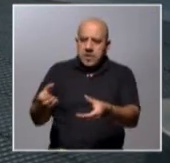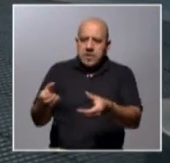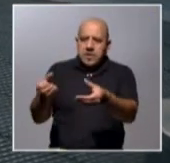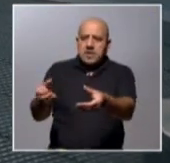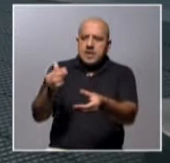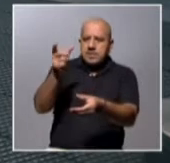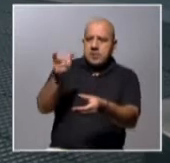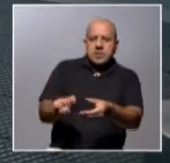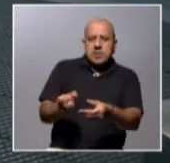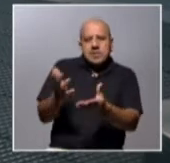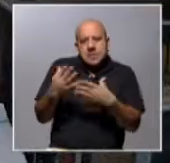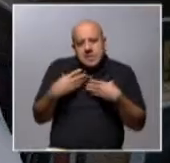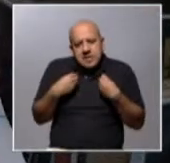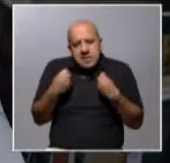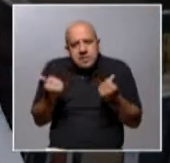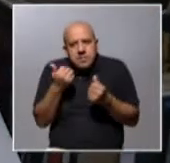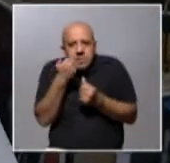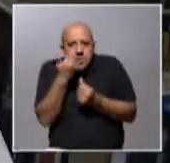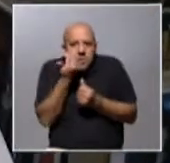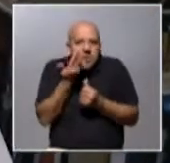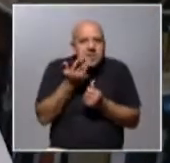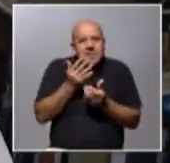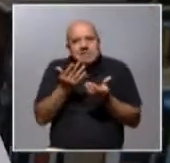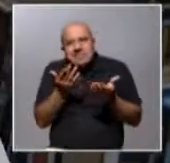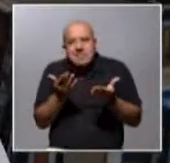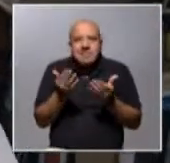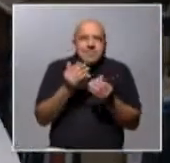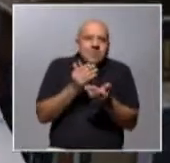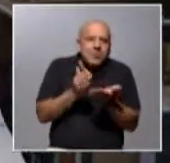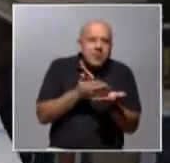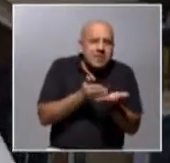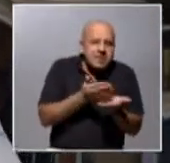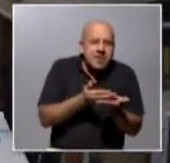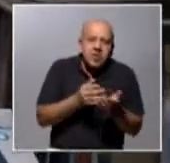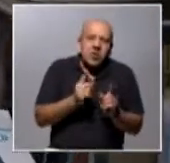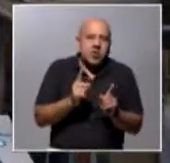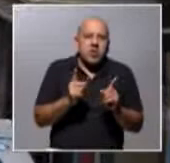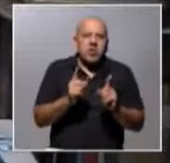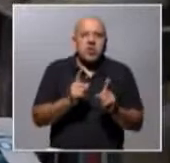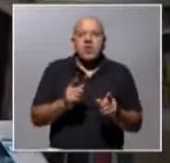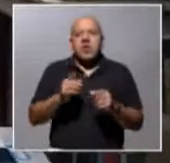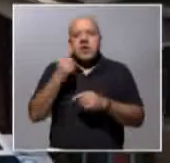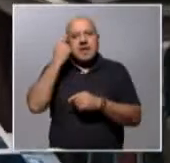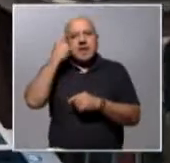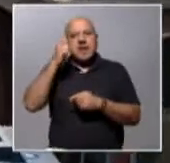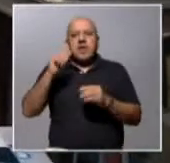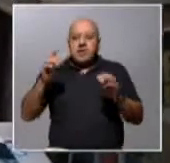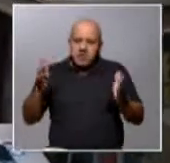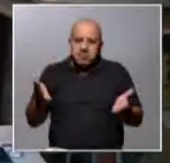persona, sino que fuese de alguna forma el símbolo de que había una esperanza de un